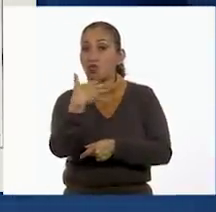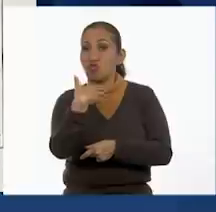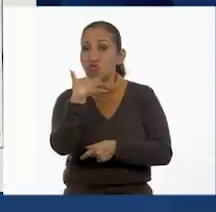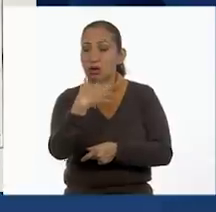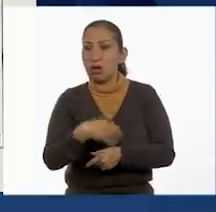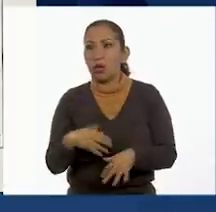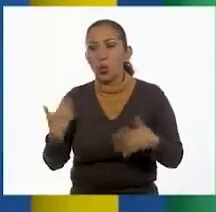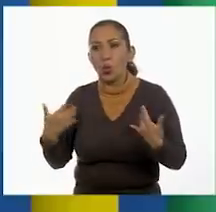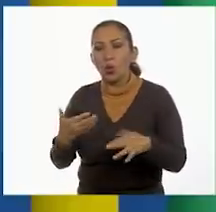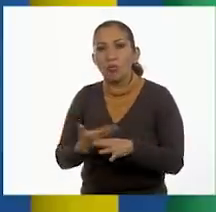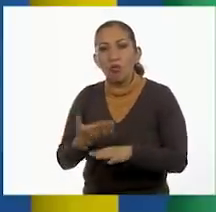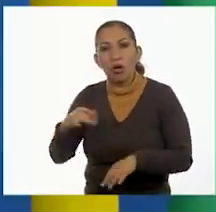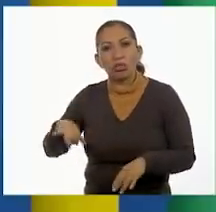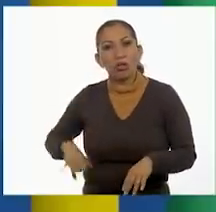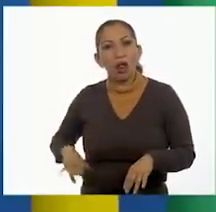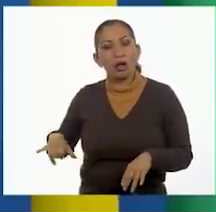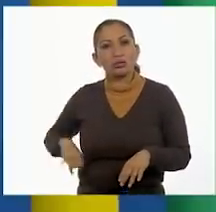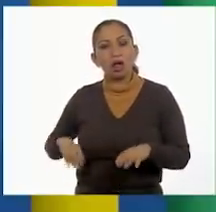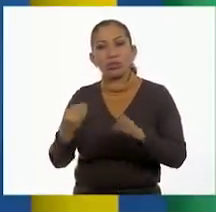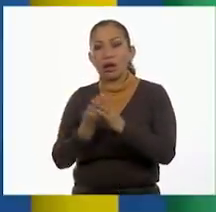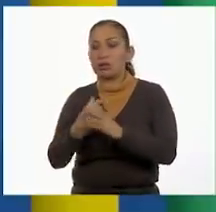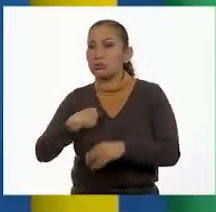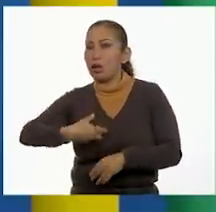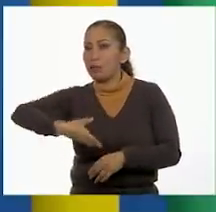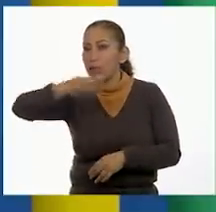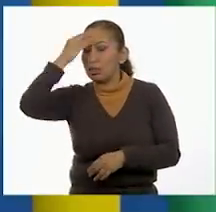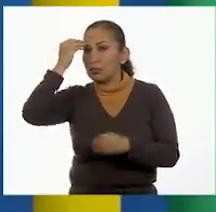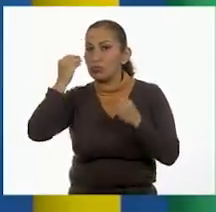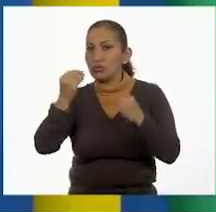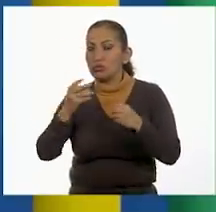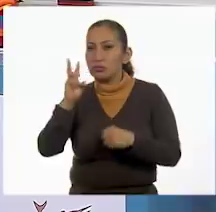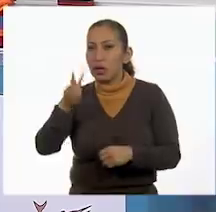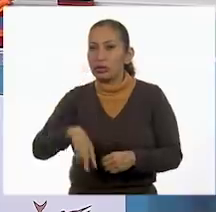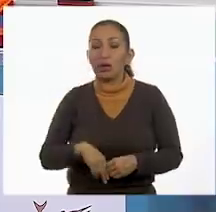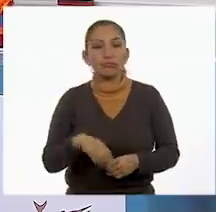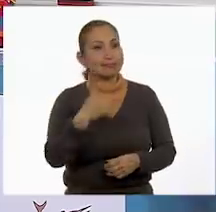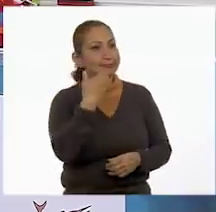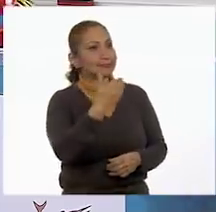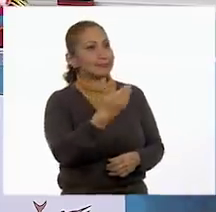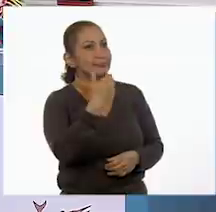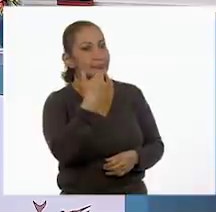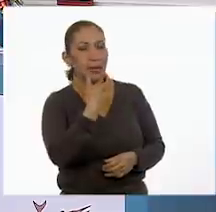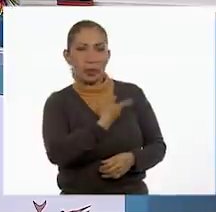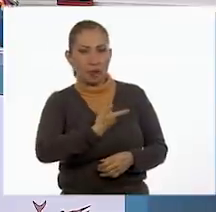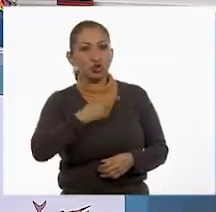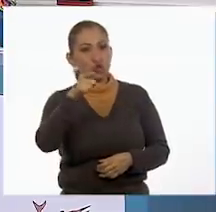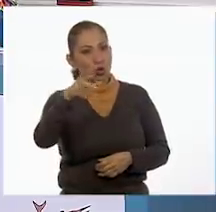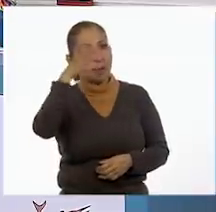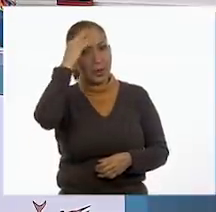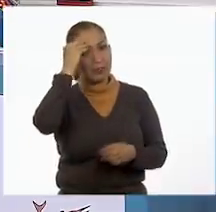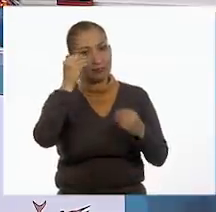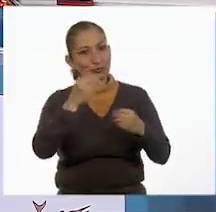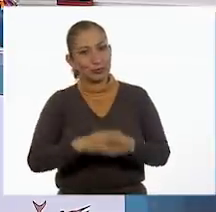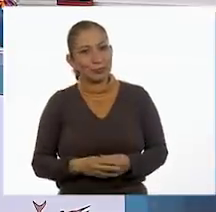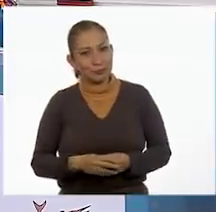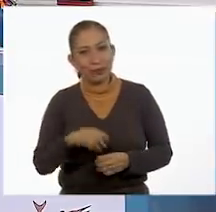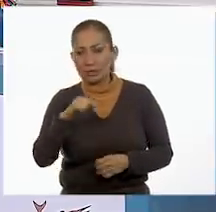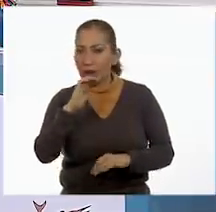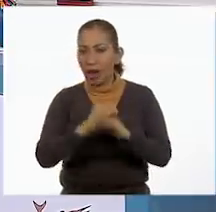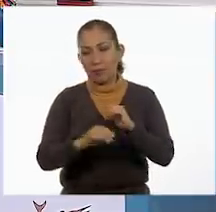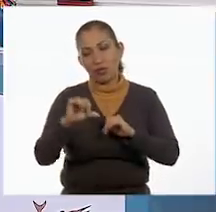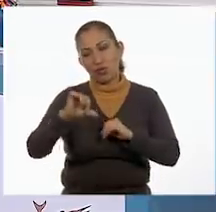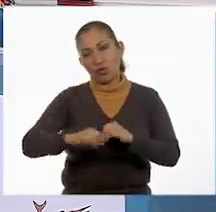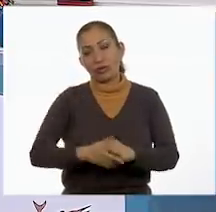qué interesante clase, de verdad, he aprendido muchísimo. Muy bien, me encanta que hayan aprendido tanto. Esto es todo